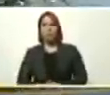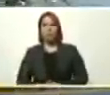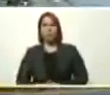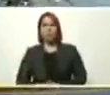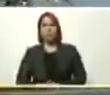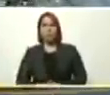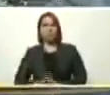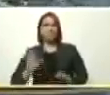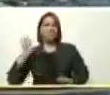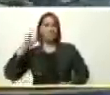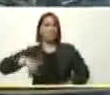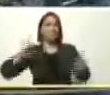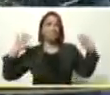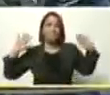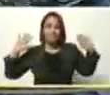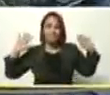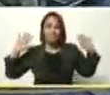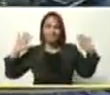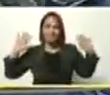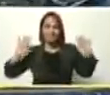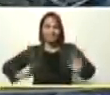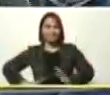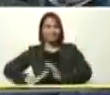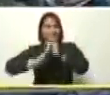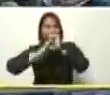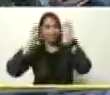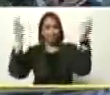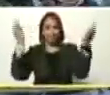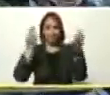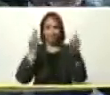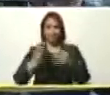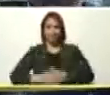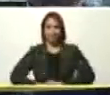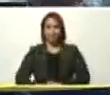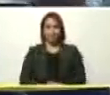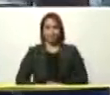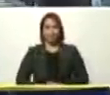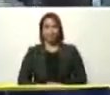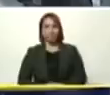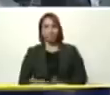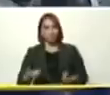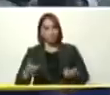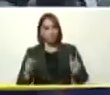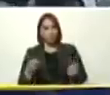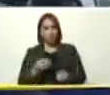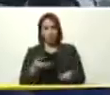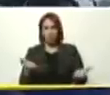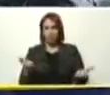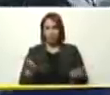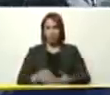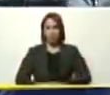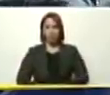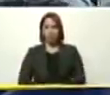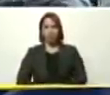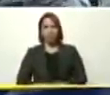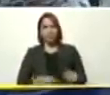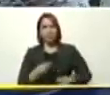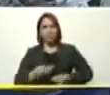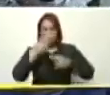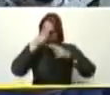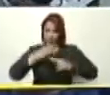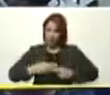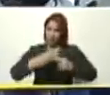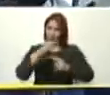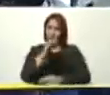Rosales. Naguará, heroico Freddy, ¿verdad? Permítanme ustedes hacerle este homenaje a